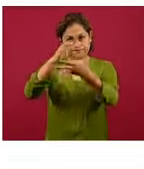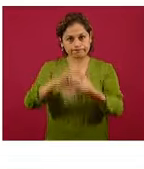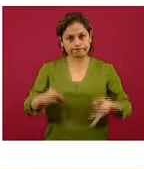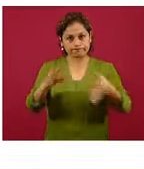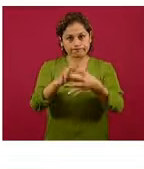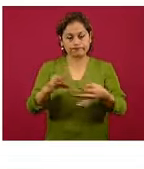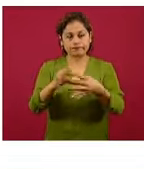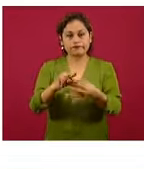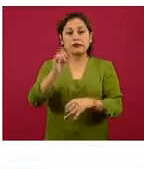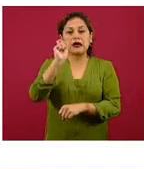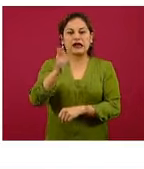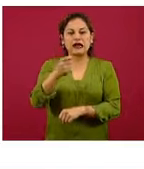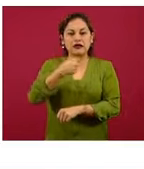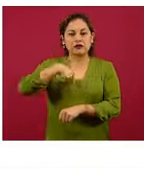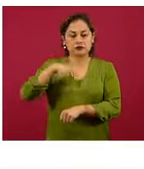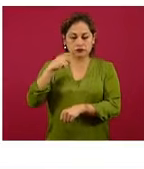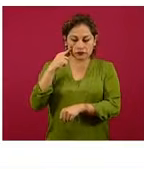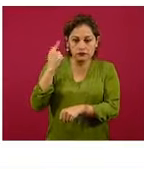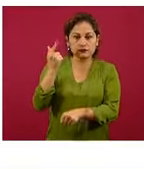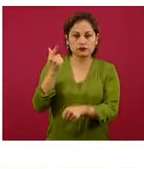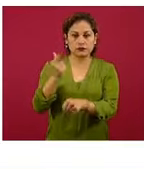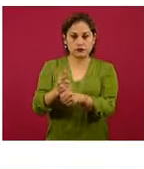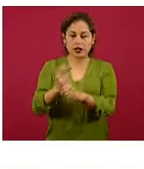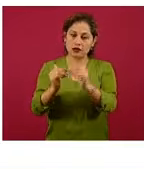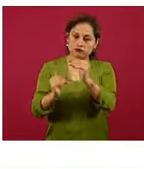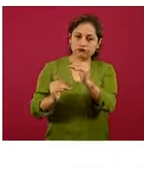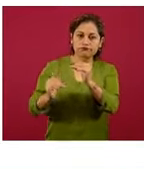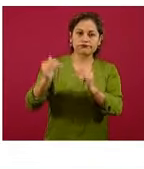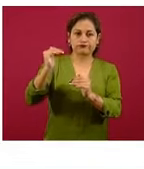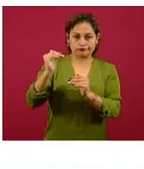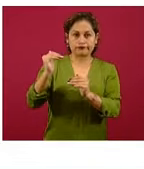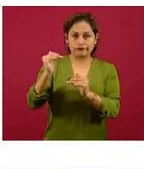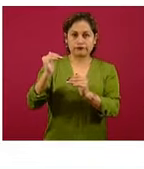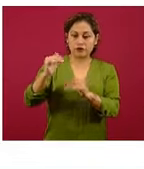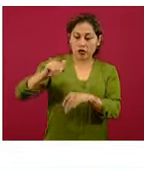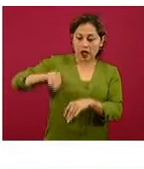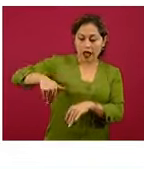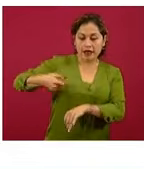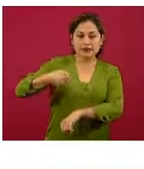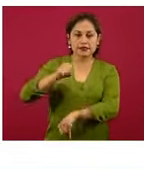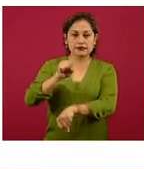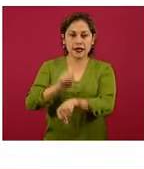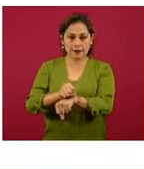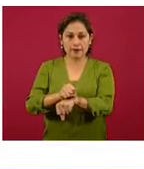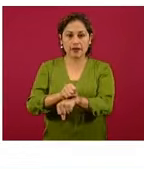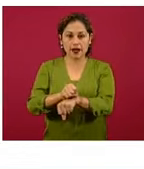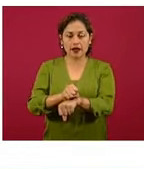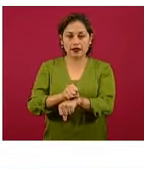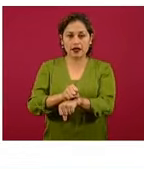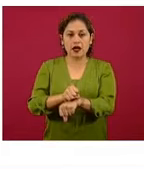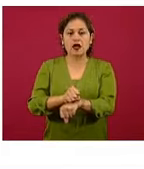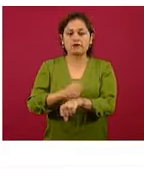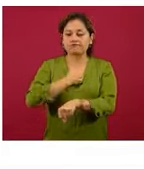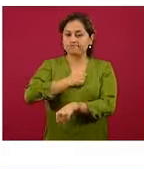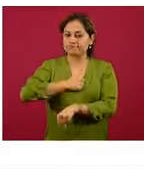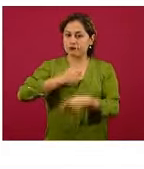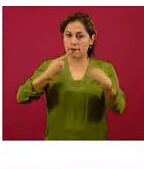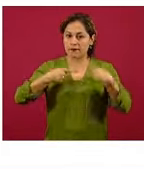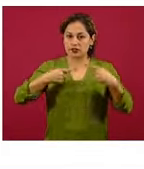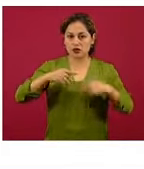cierto, también estamos observando un incremento en las últimas semanas en las lamentables ocurrencias de